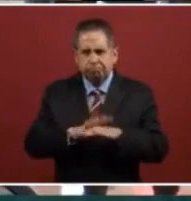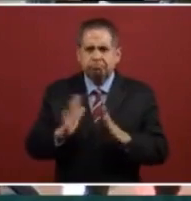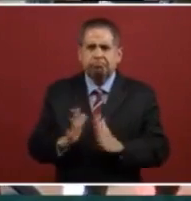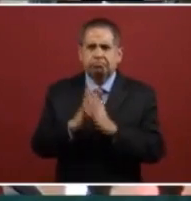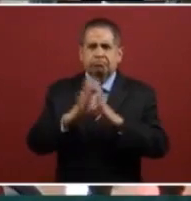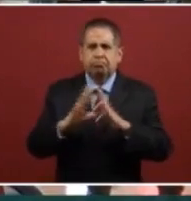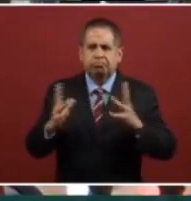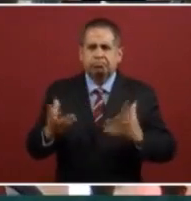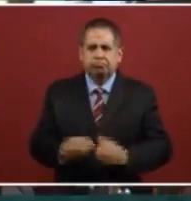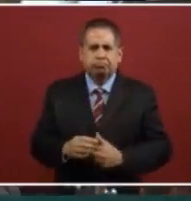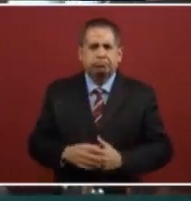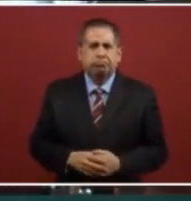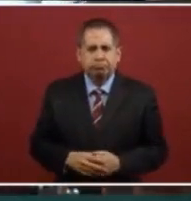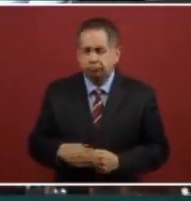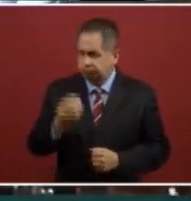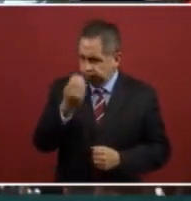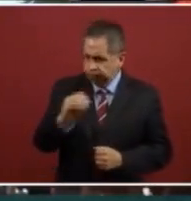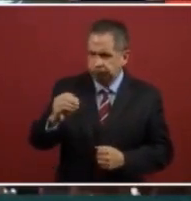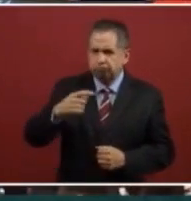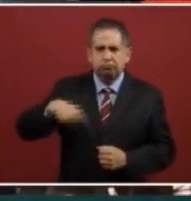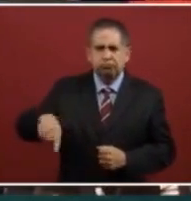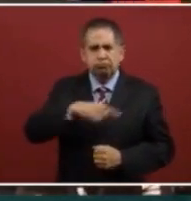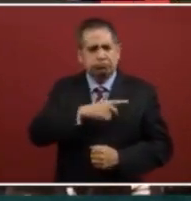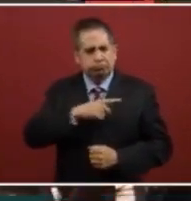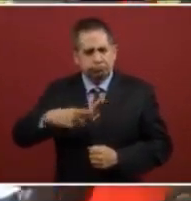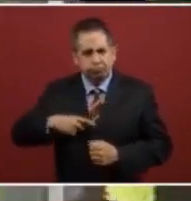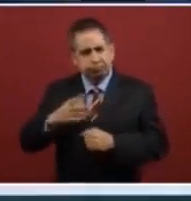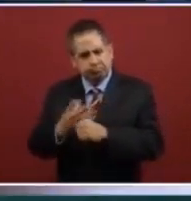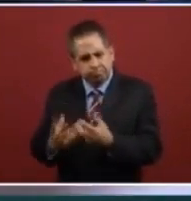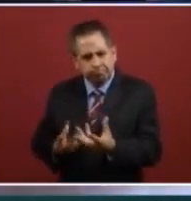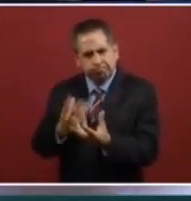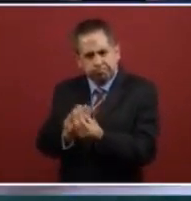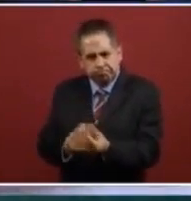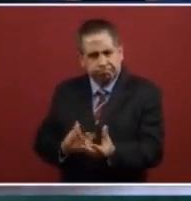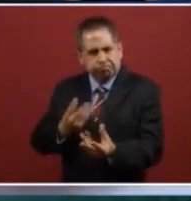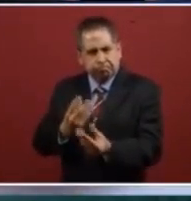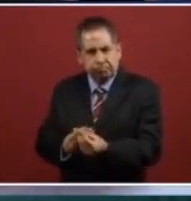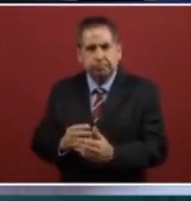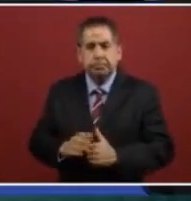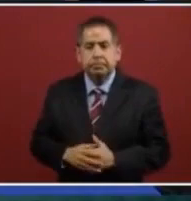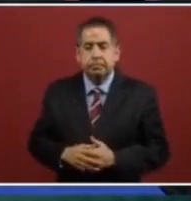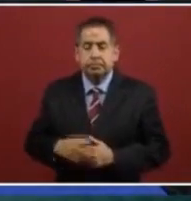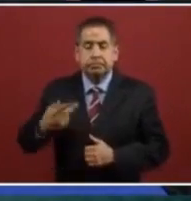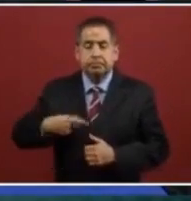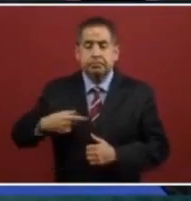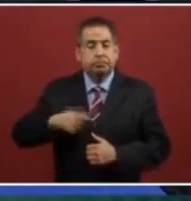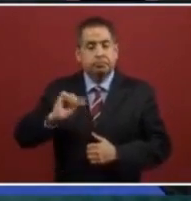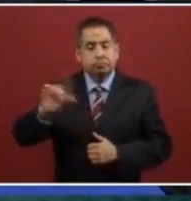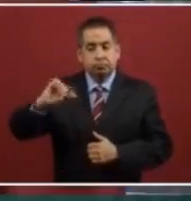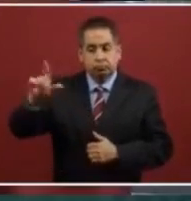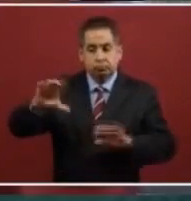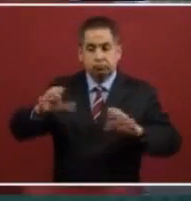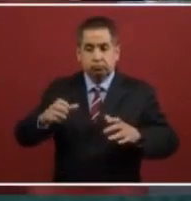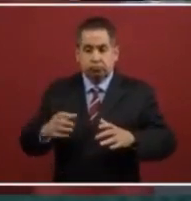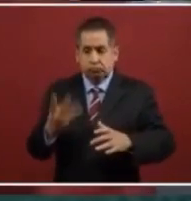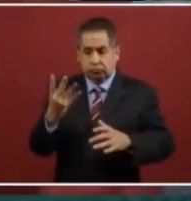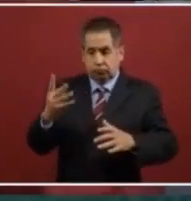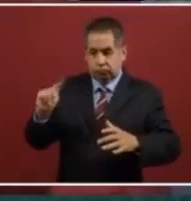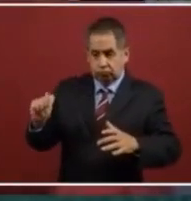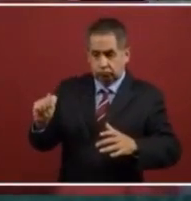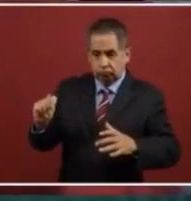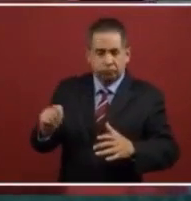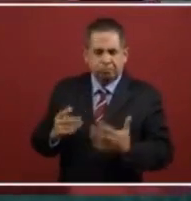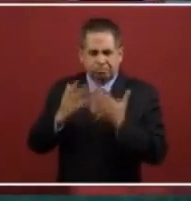tanto, estoy aquí cumpliendo con esta obligación que en la que They're todos there ustedes están showing, tomando. Porque los they're all funcionarios doing de la their Cuarta Transformación public service by no